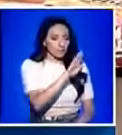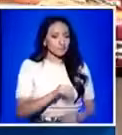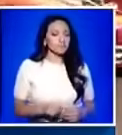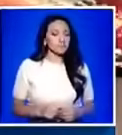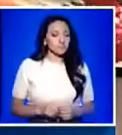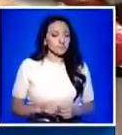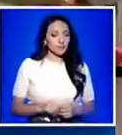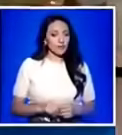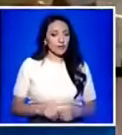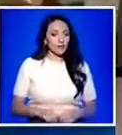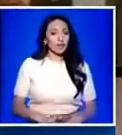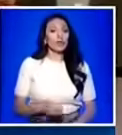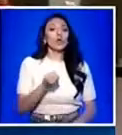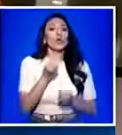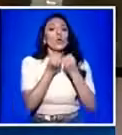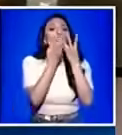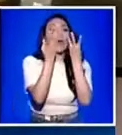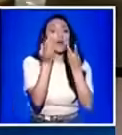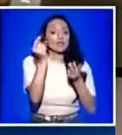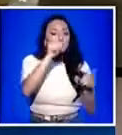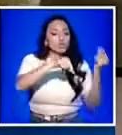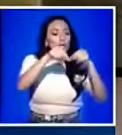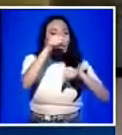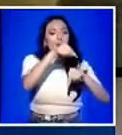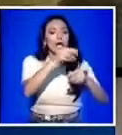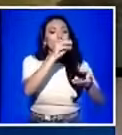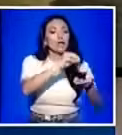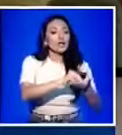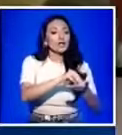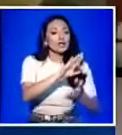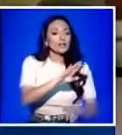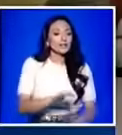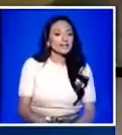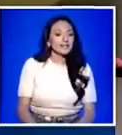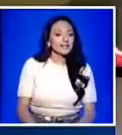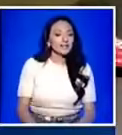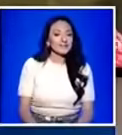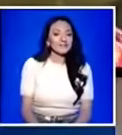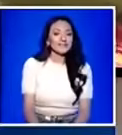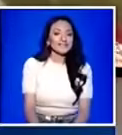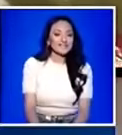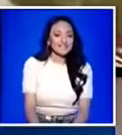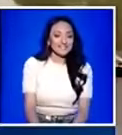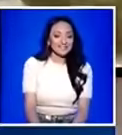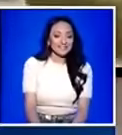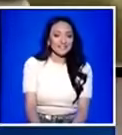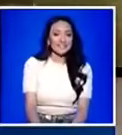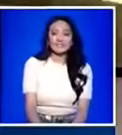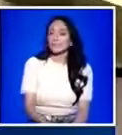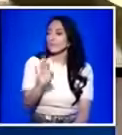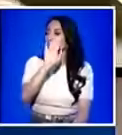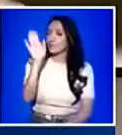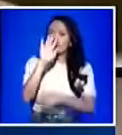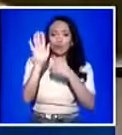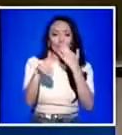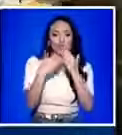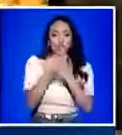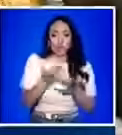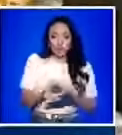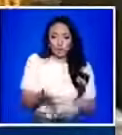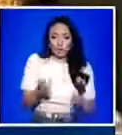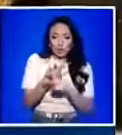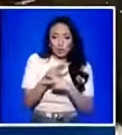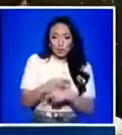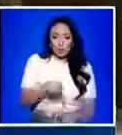Angeliquita. ¿Cuántos granos se le pone a la fanesca? ¡Que viva! ¡Que viva, que viva! Todos los ingredientes fresquitos que